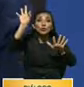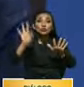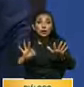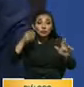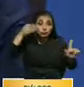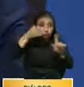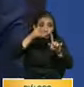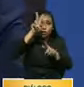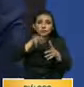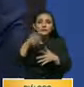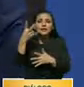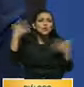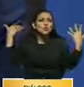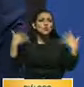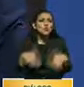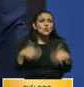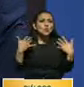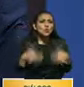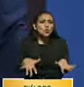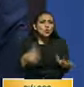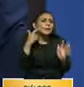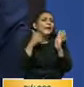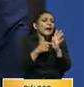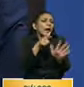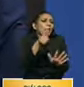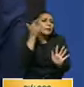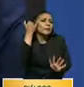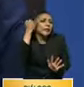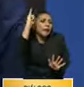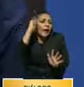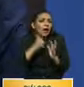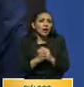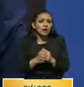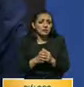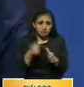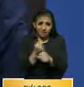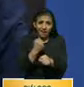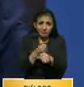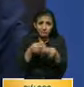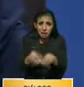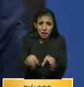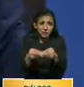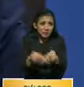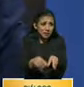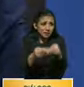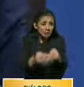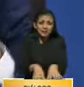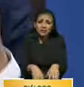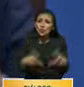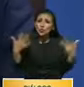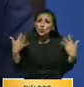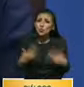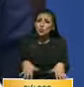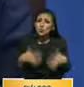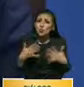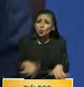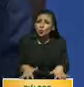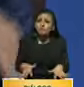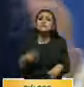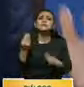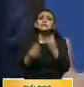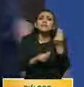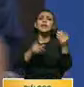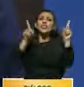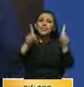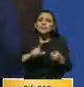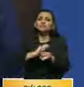en el 2017. Imaginen ustedes cuántos empleos más se van a destruir. Necesitamos un cambio